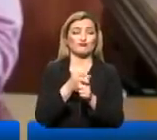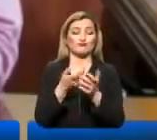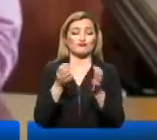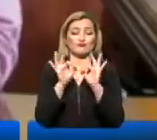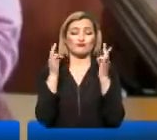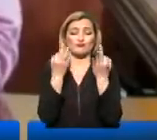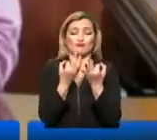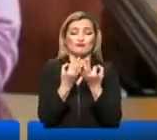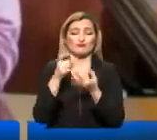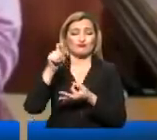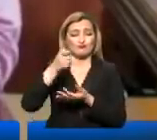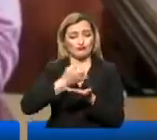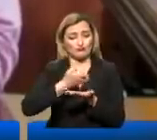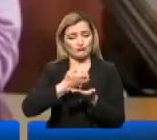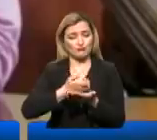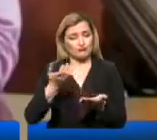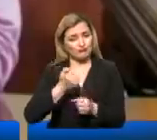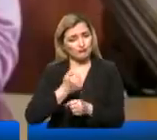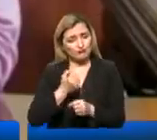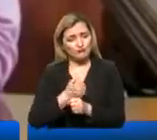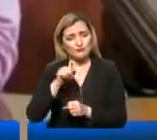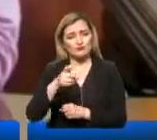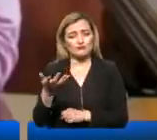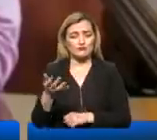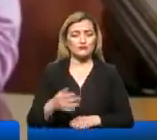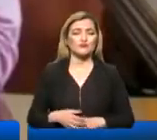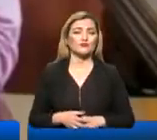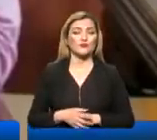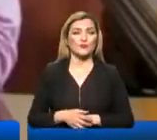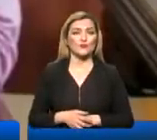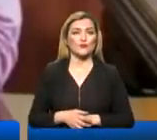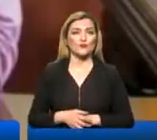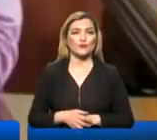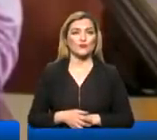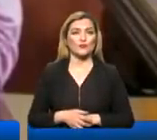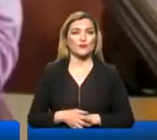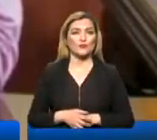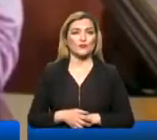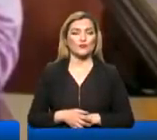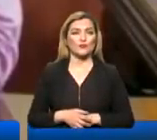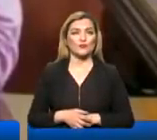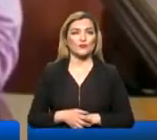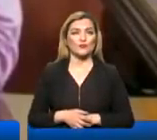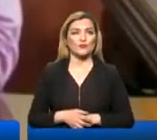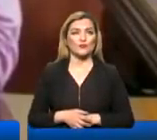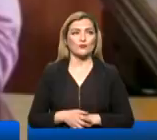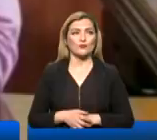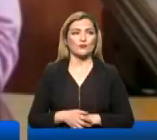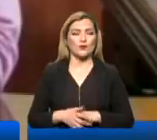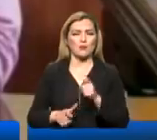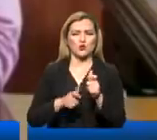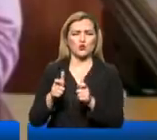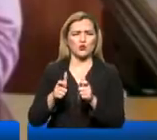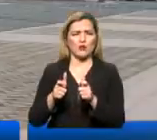de las familias nabonenses, de la economía desgastada de las familias nabonenses, pero sobre todo también por el buen comportamiento que hemos